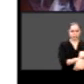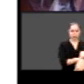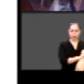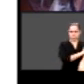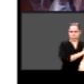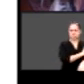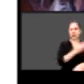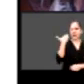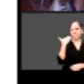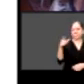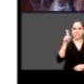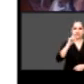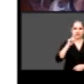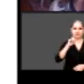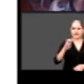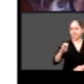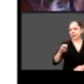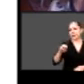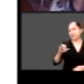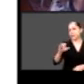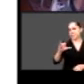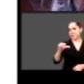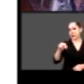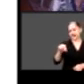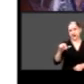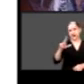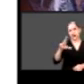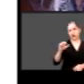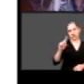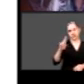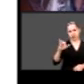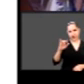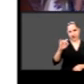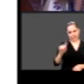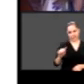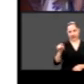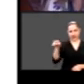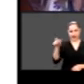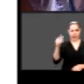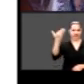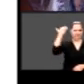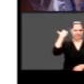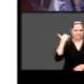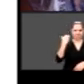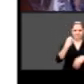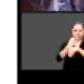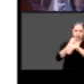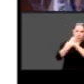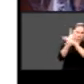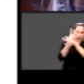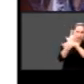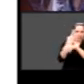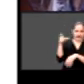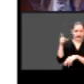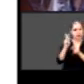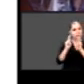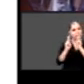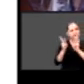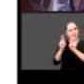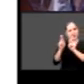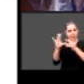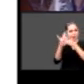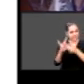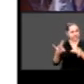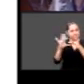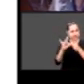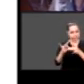Rodríguez en uno de estos webinars organizados por Sipina que les habló de la